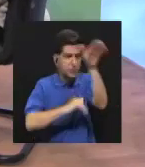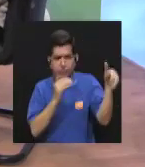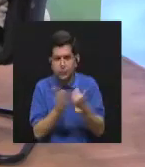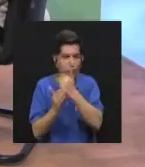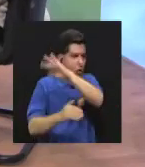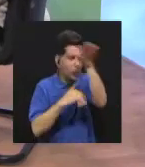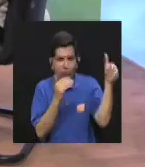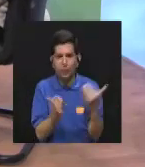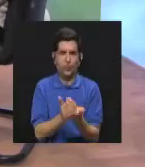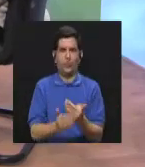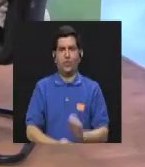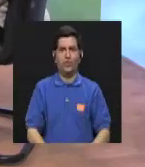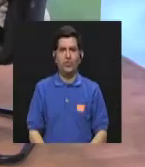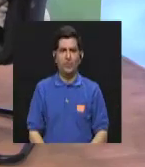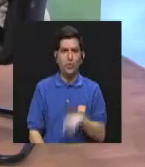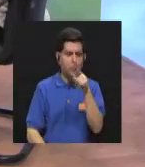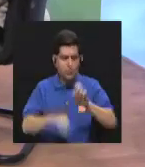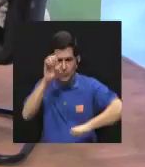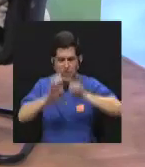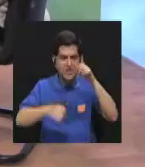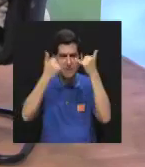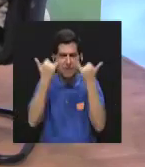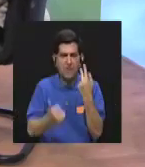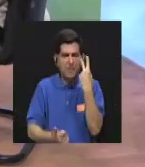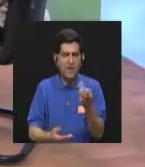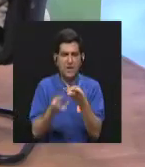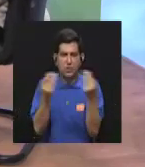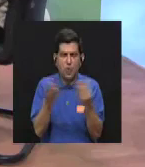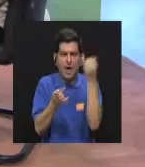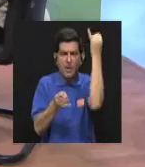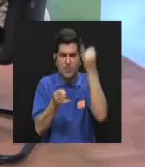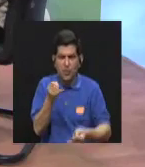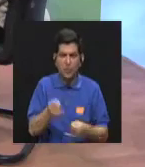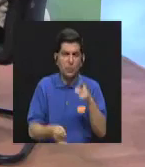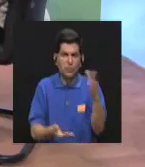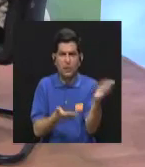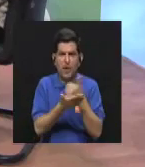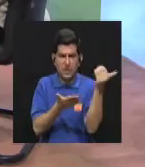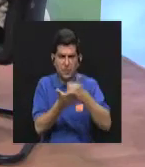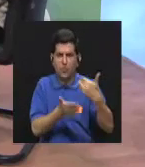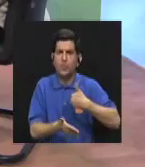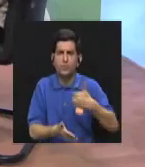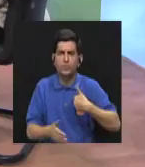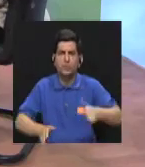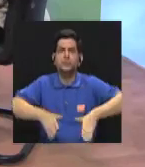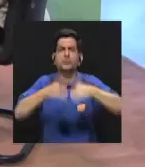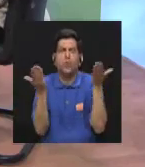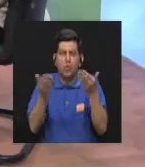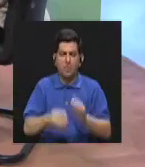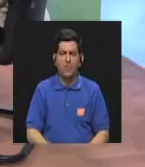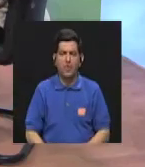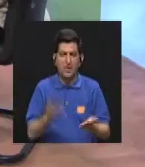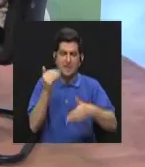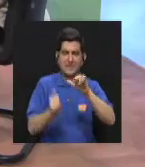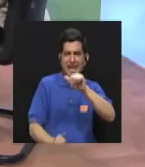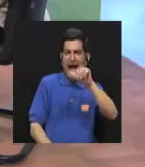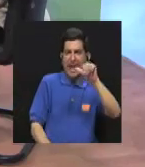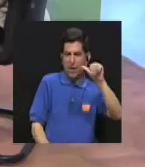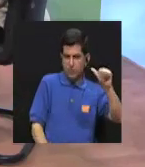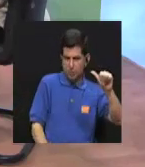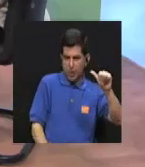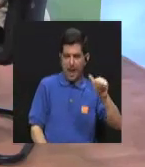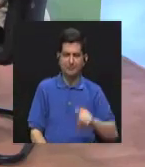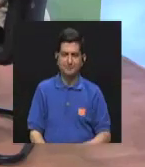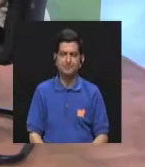alimentación, todo. O sea, ¿cómo valoran ustedes, ya viendo el producto terminado, esos recursos con los que contaban? Tal vez, Alejandro. Hay